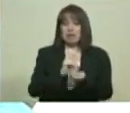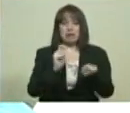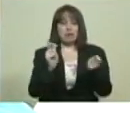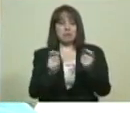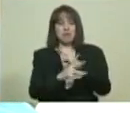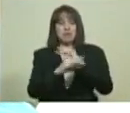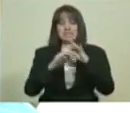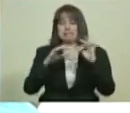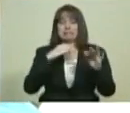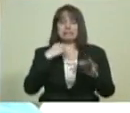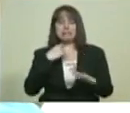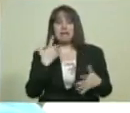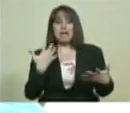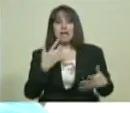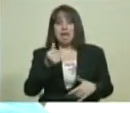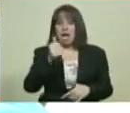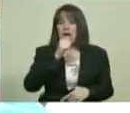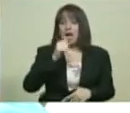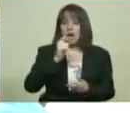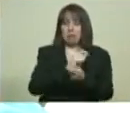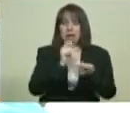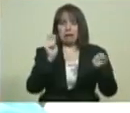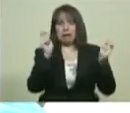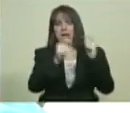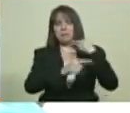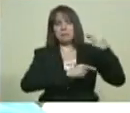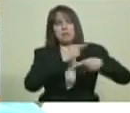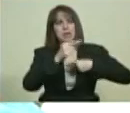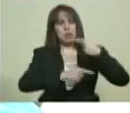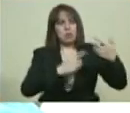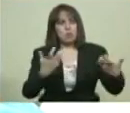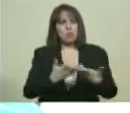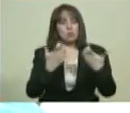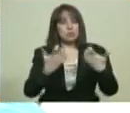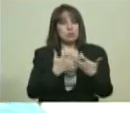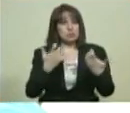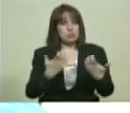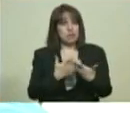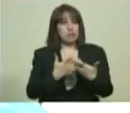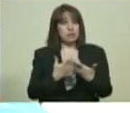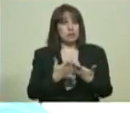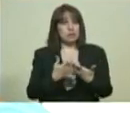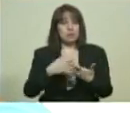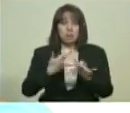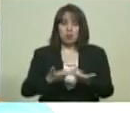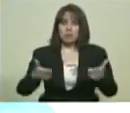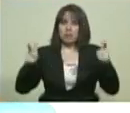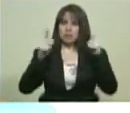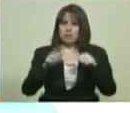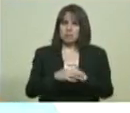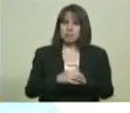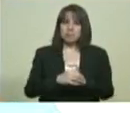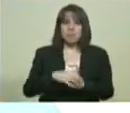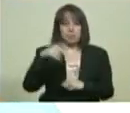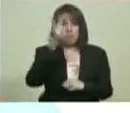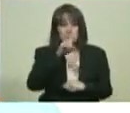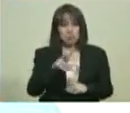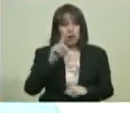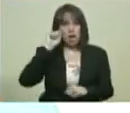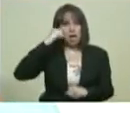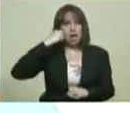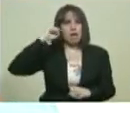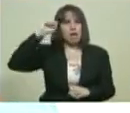agua dos siglos de luchas independentistas en el continente. Venezuela bolivariana proclamará su